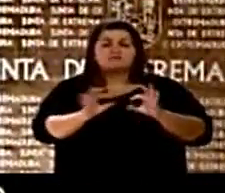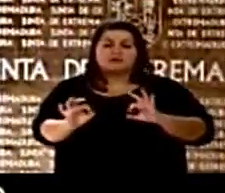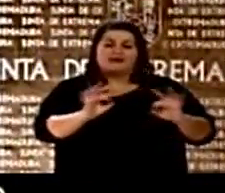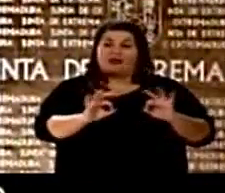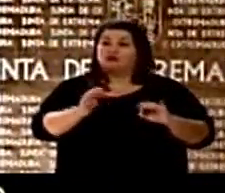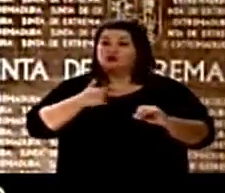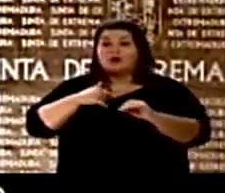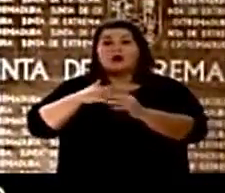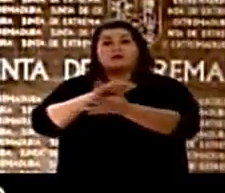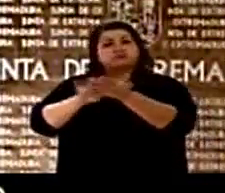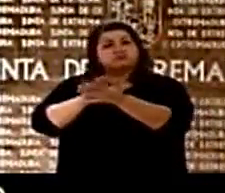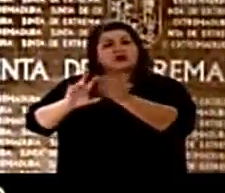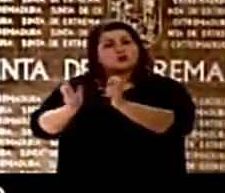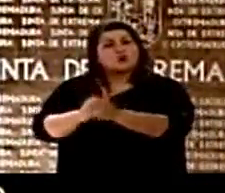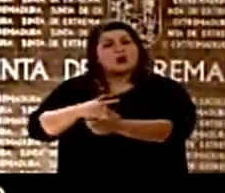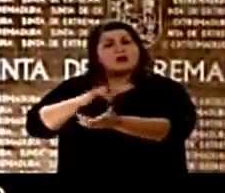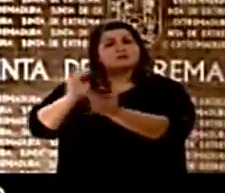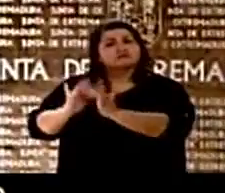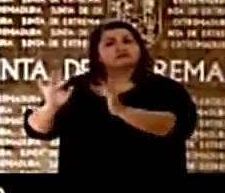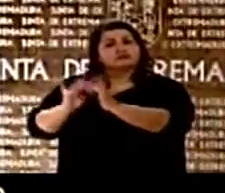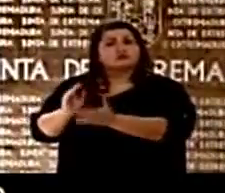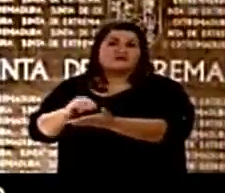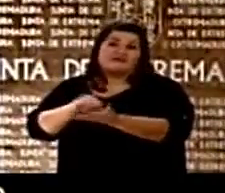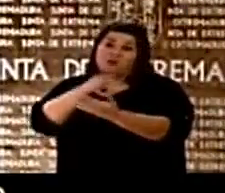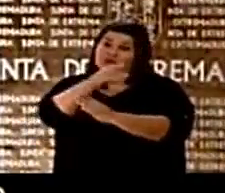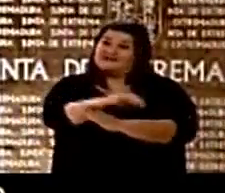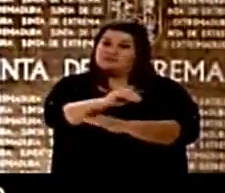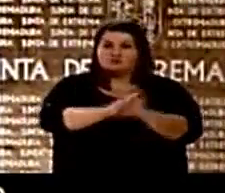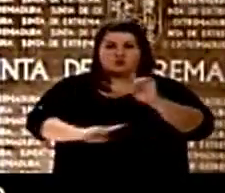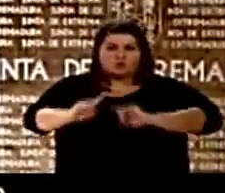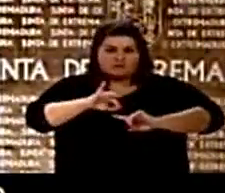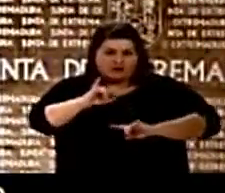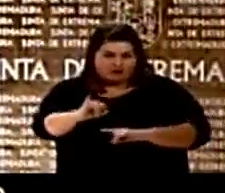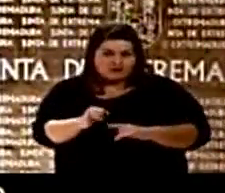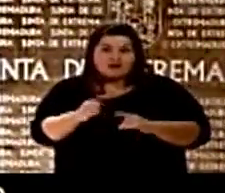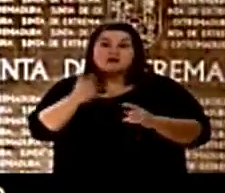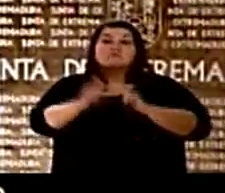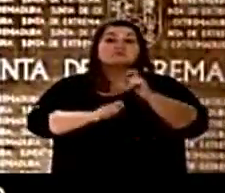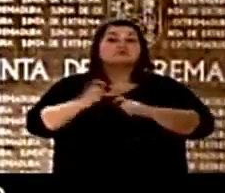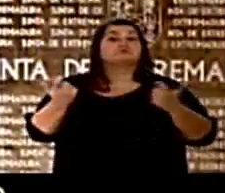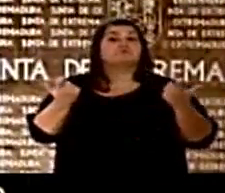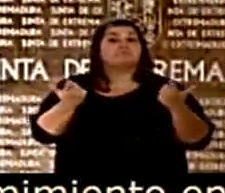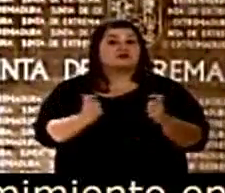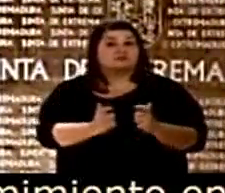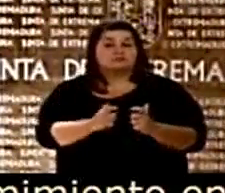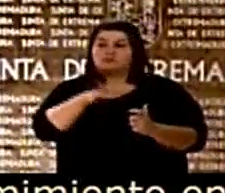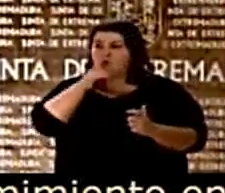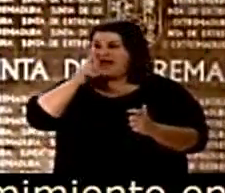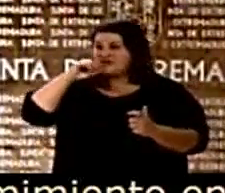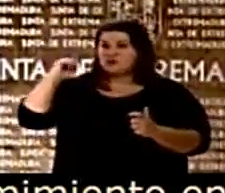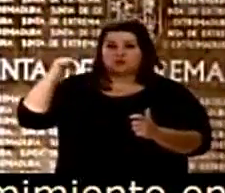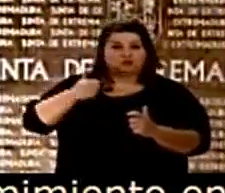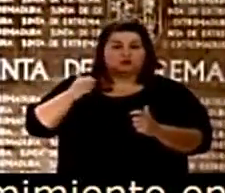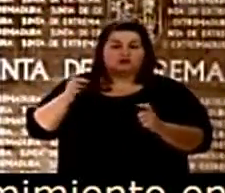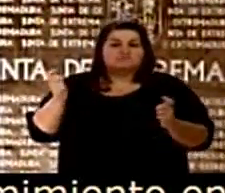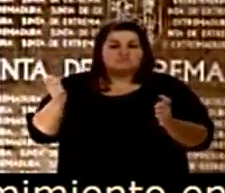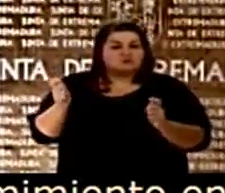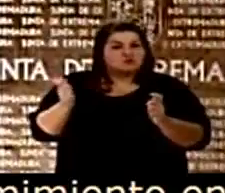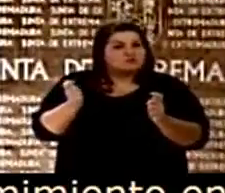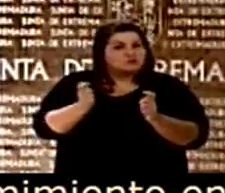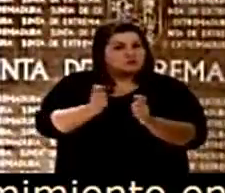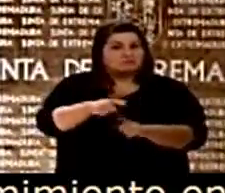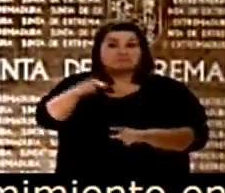comentado ampliamente en la reunión, el problema que tenemos con el mantenimiento y la reducción del personal que en estos últimos años